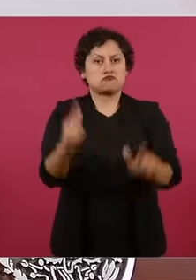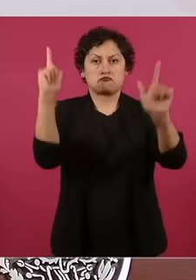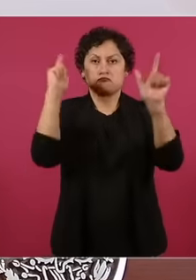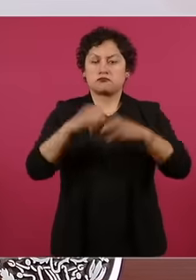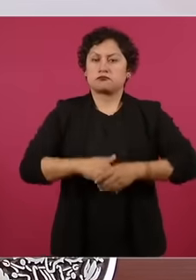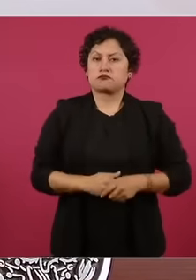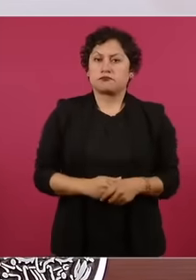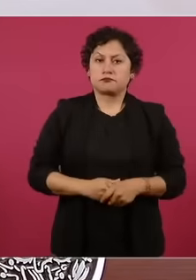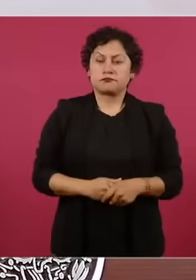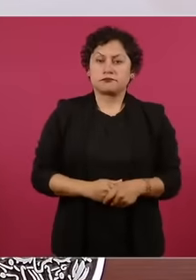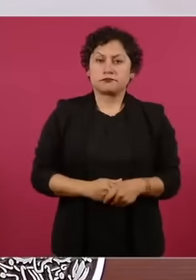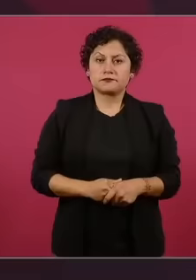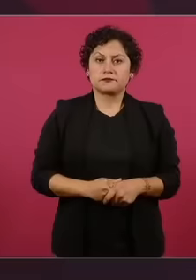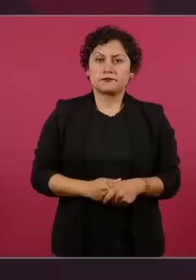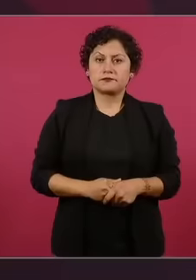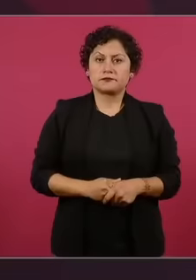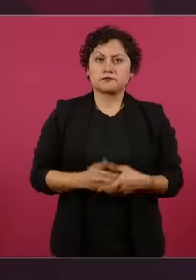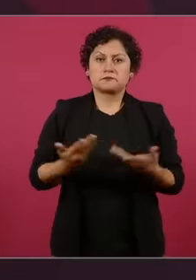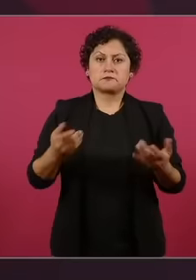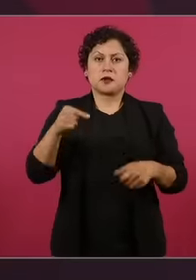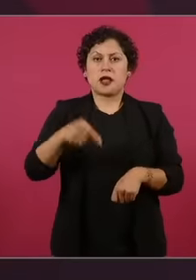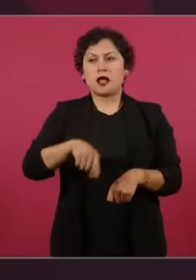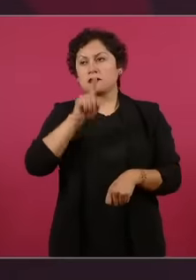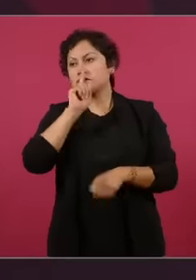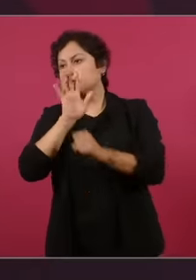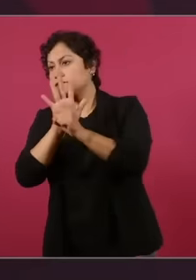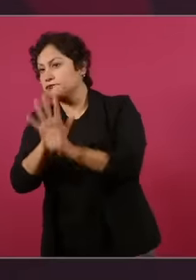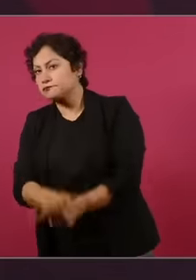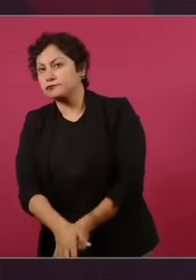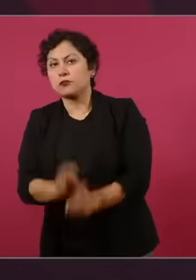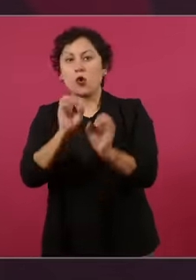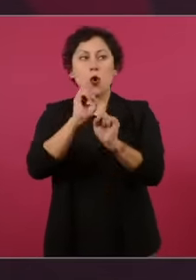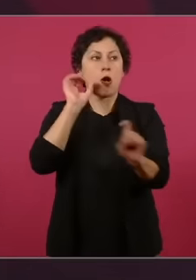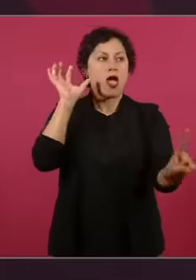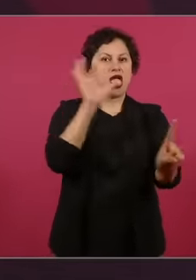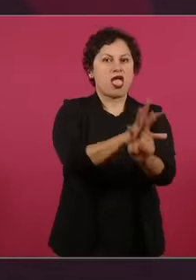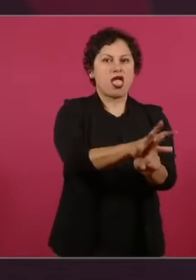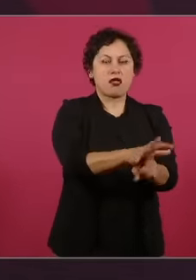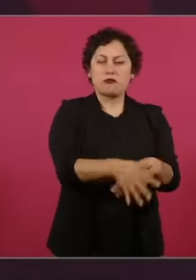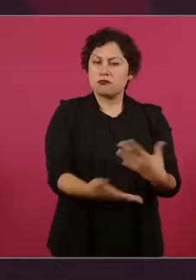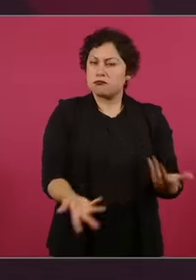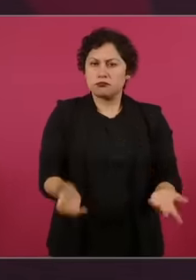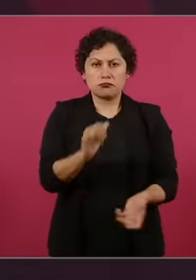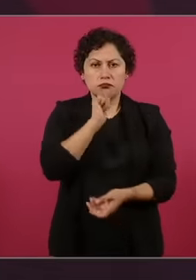no hay censura, no hay persecución,